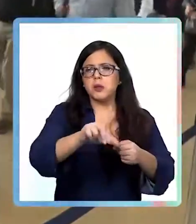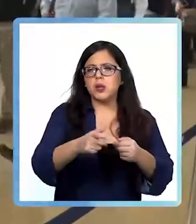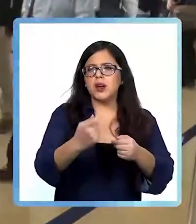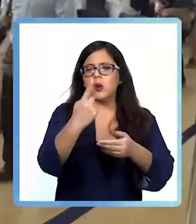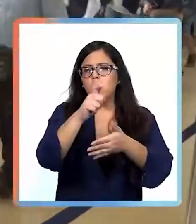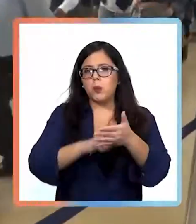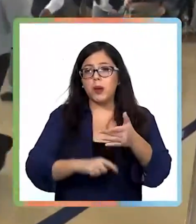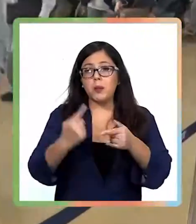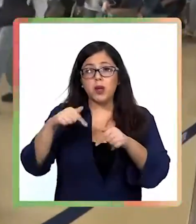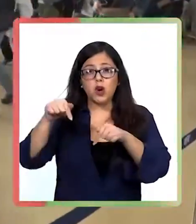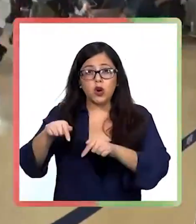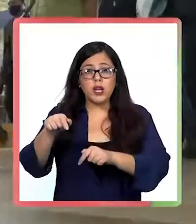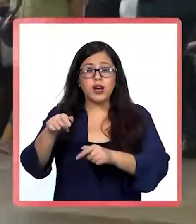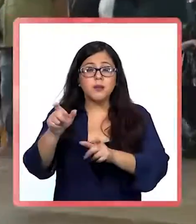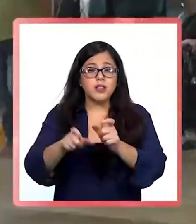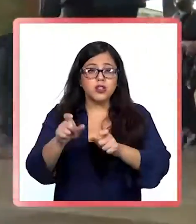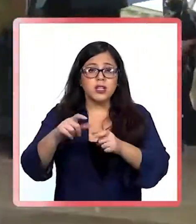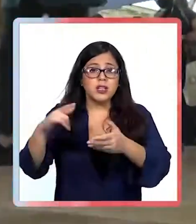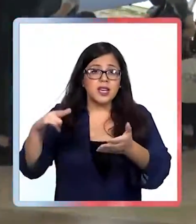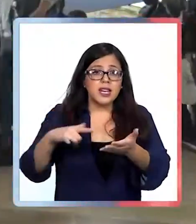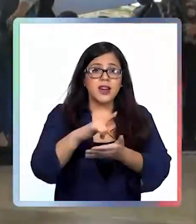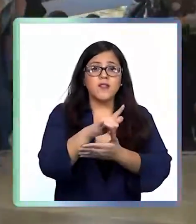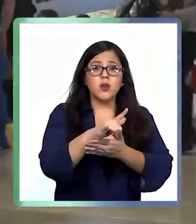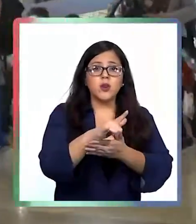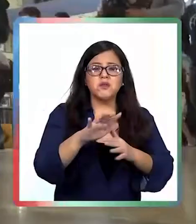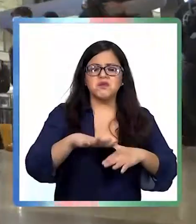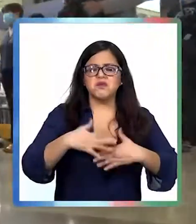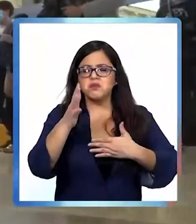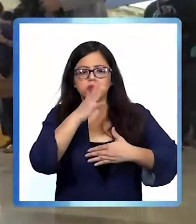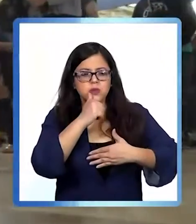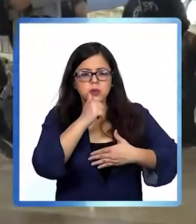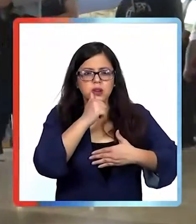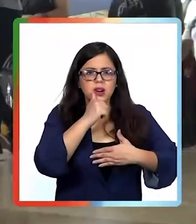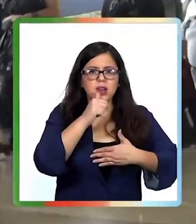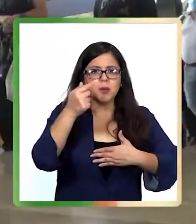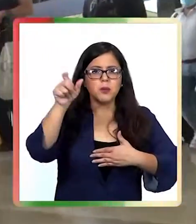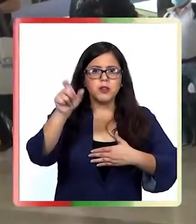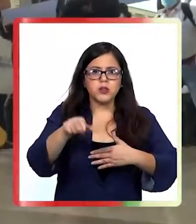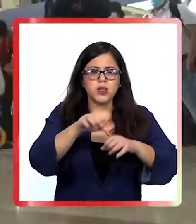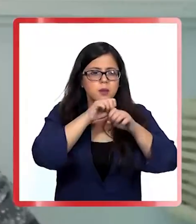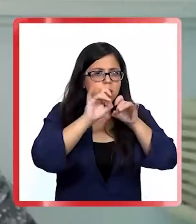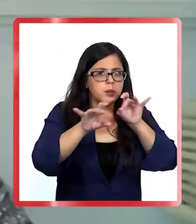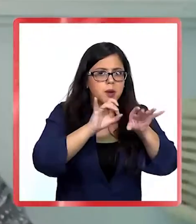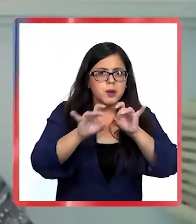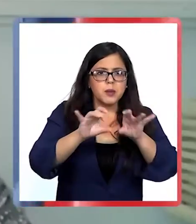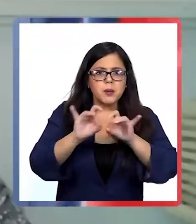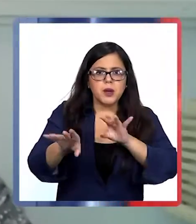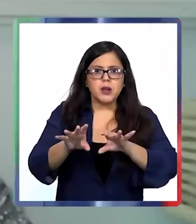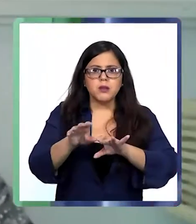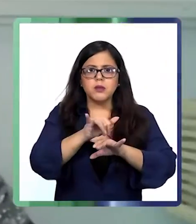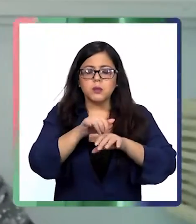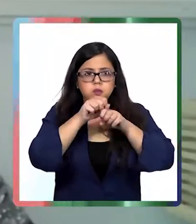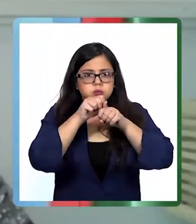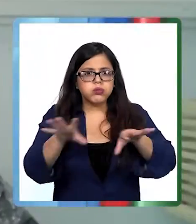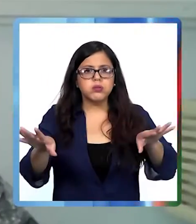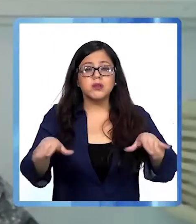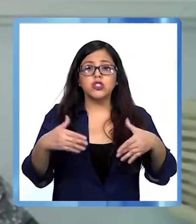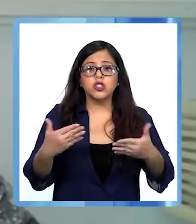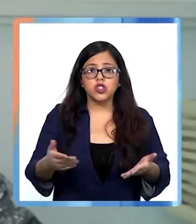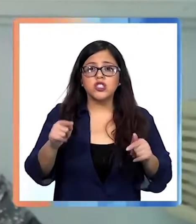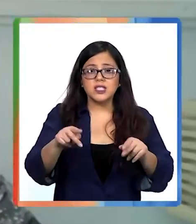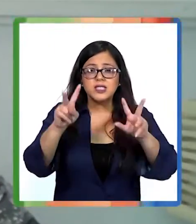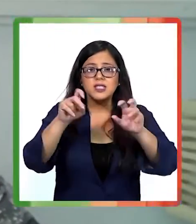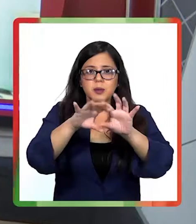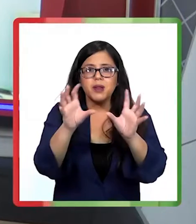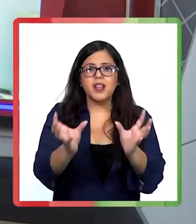viaje. Pero ahora en horas, en aviones, permite que una persona infectada, sin tener siquiera síntomas cuando parte, llegue a otro lugar y transporte el